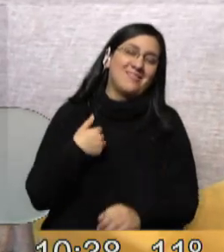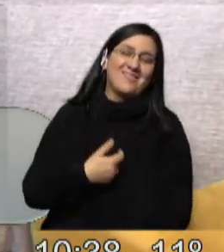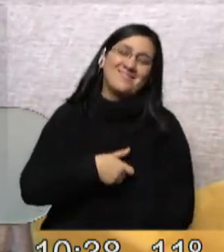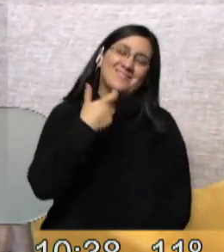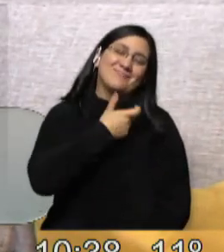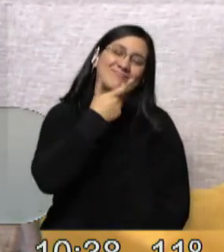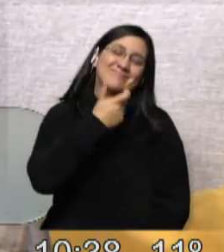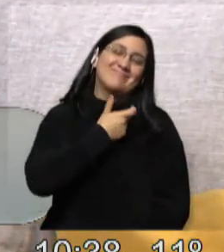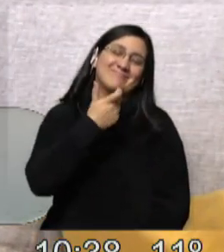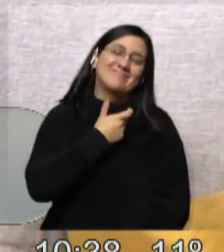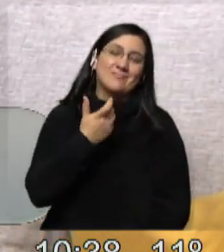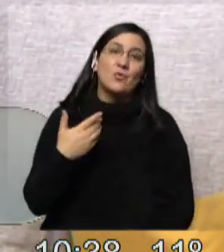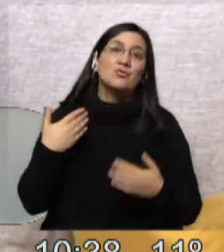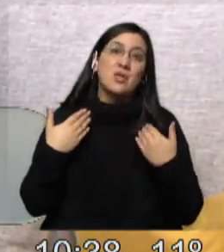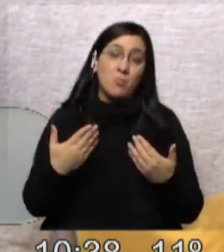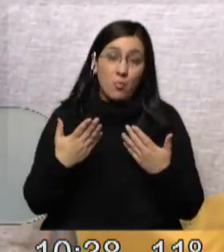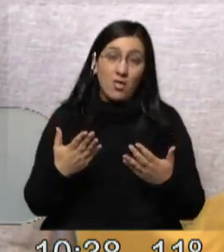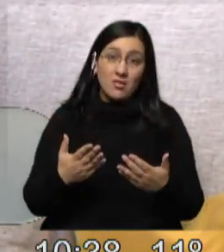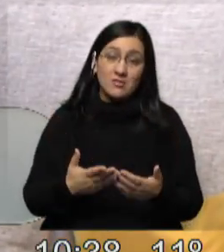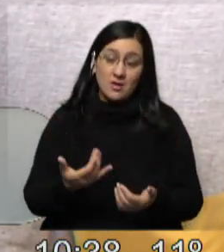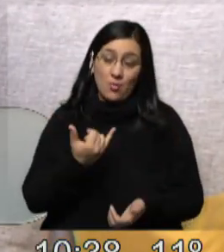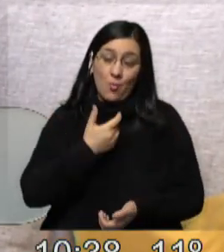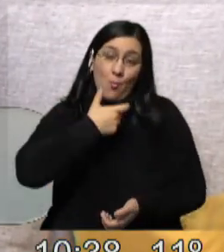más con humor, ¿no? Cuando se puedan las cosas tomar con humor.